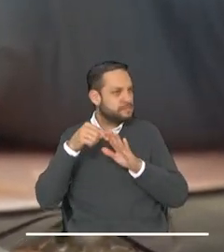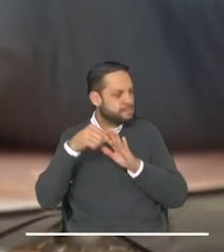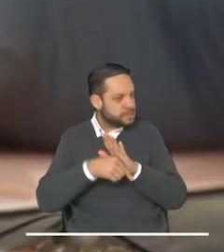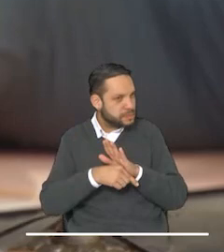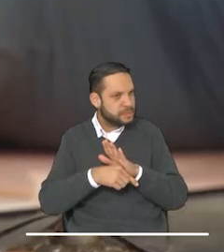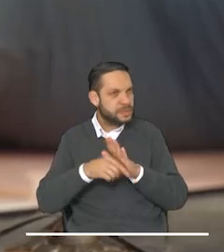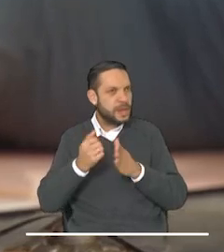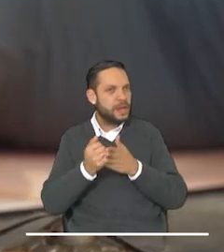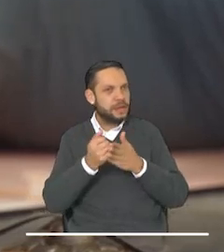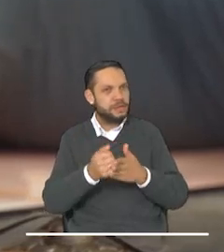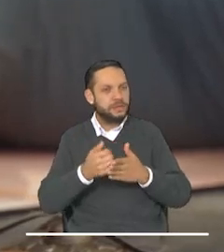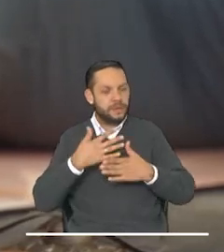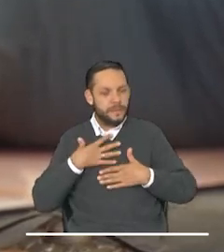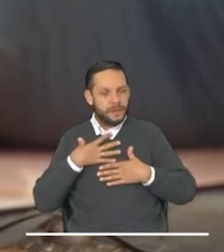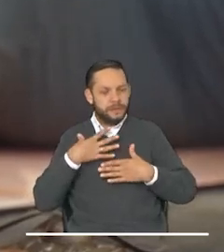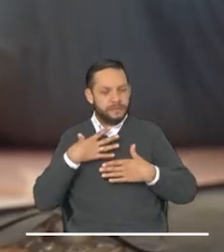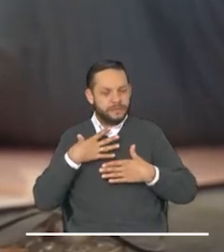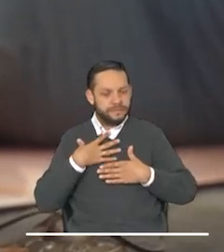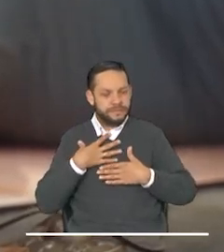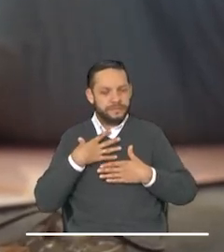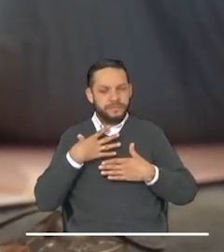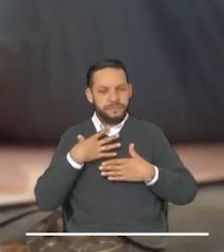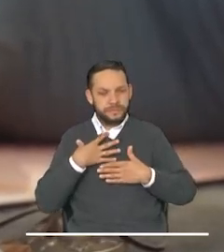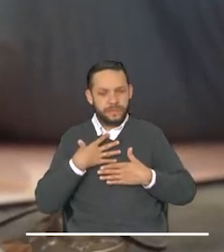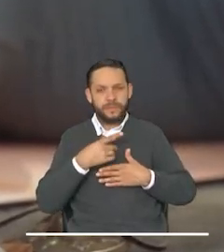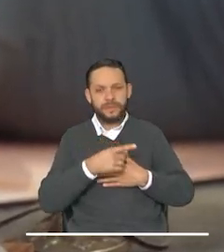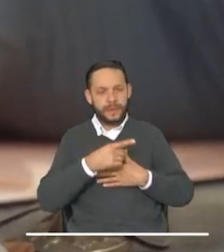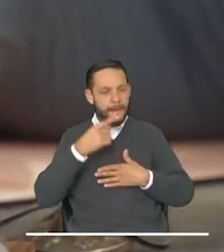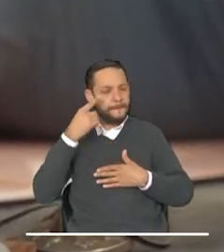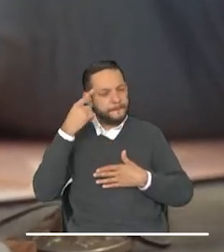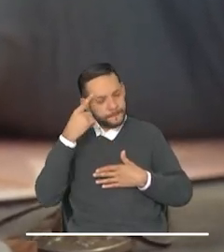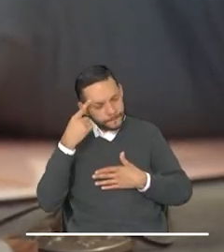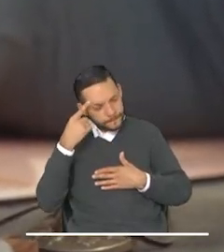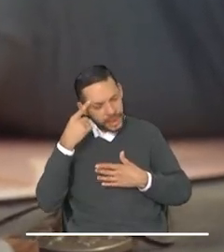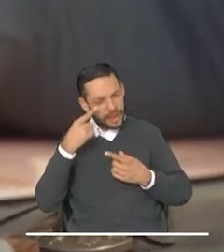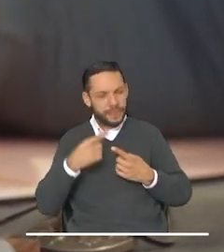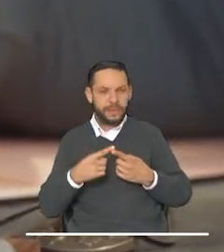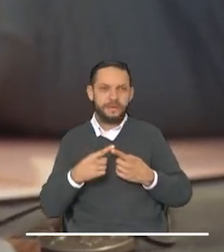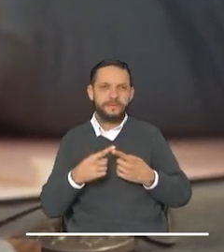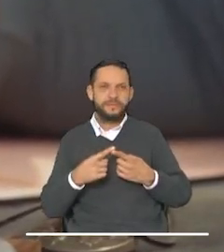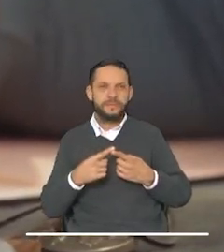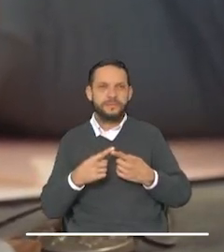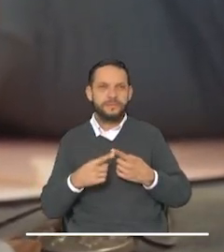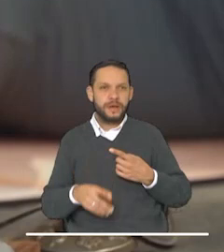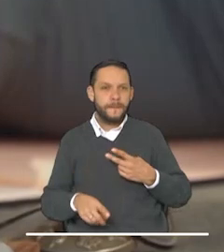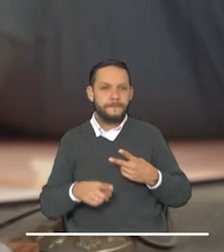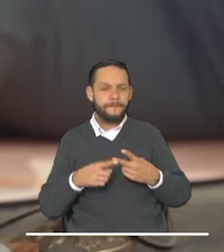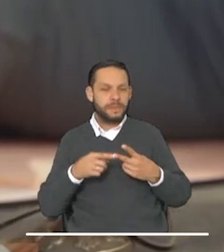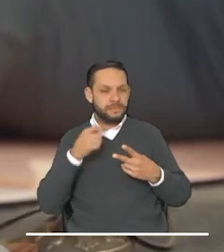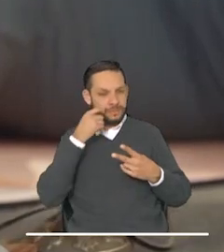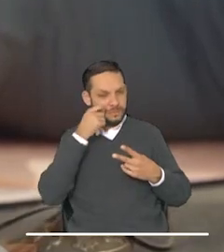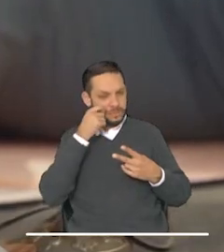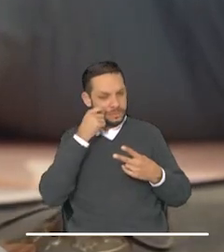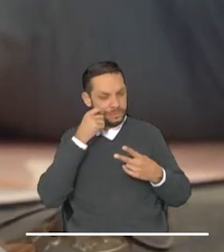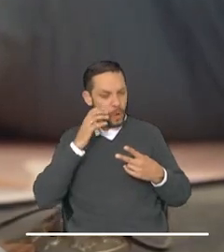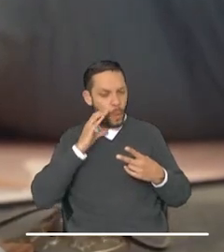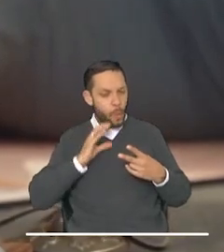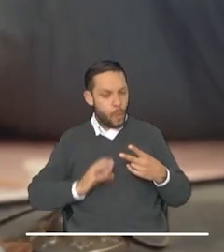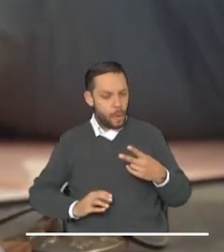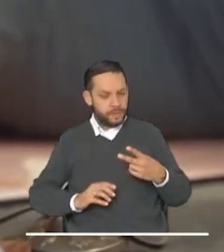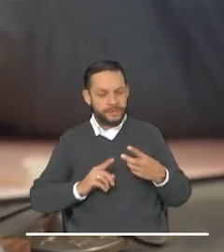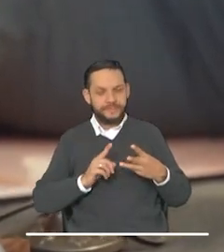una respiración de tipo integrativo en donde está la mente está el cuerpo está la emoción